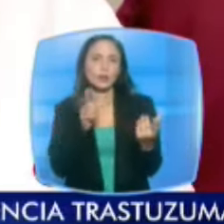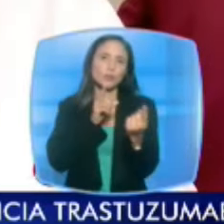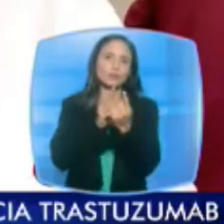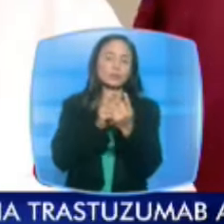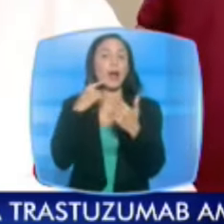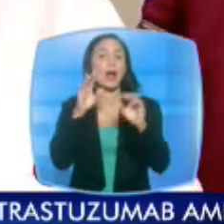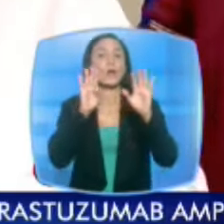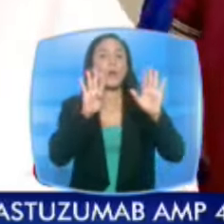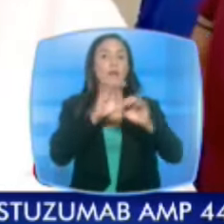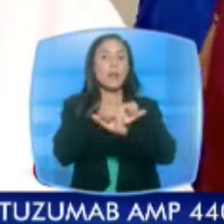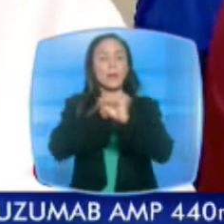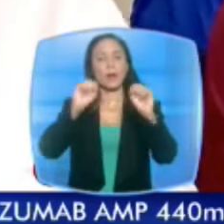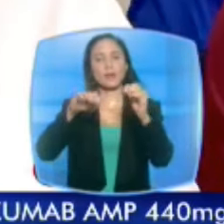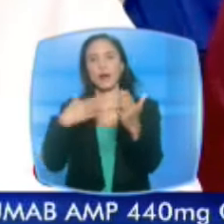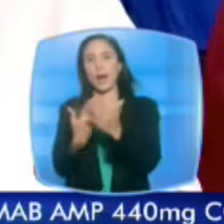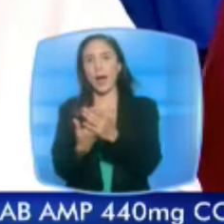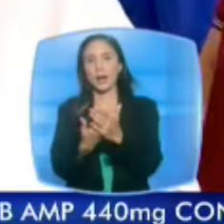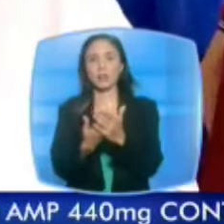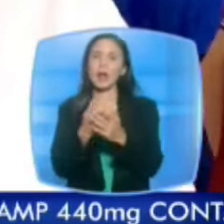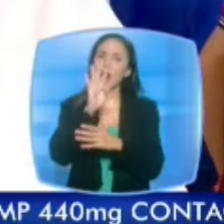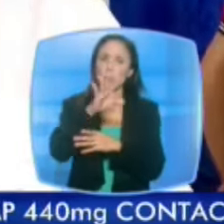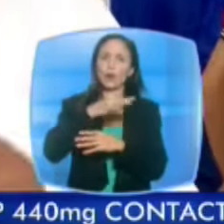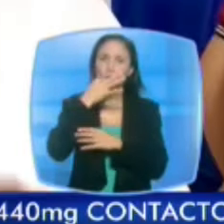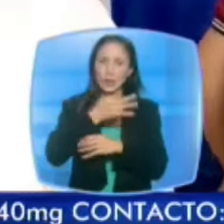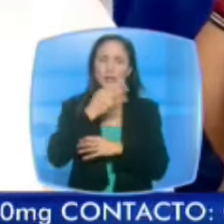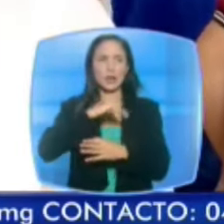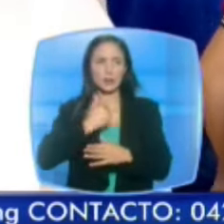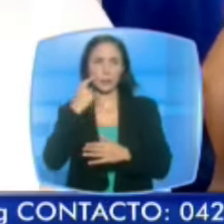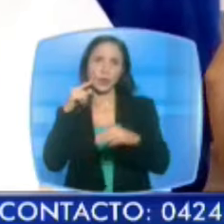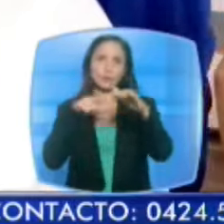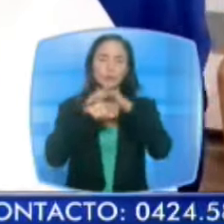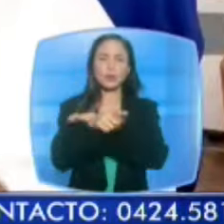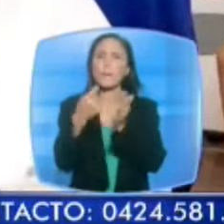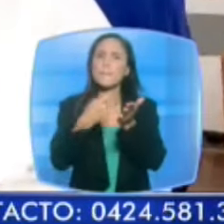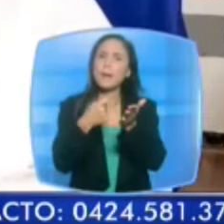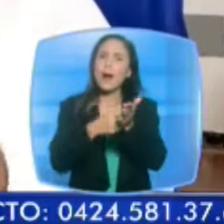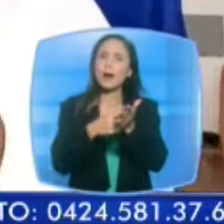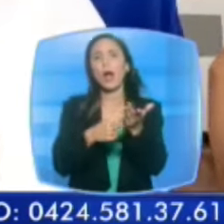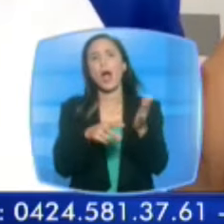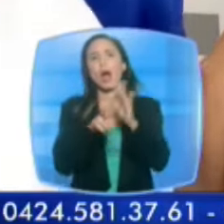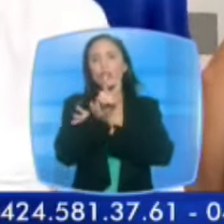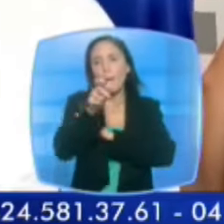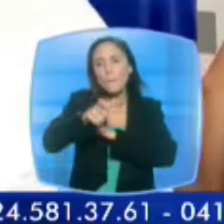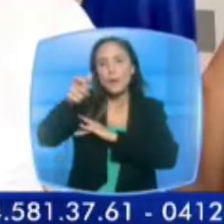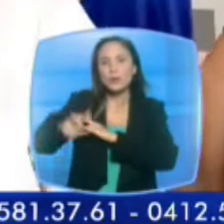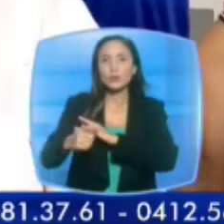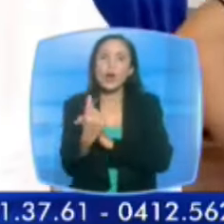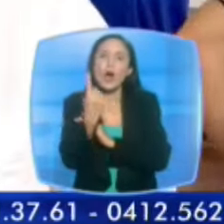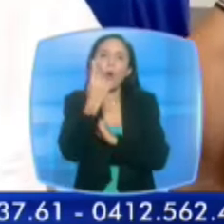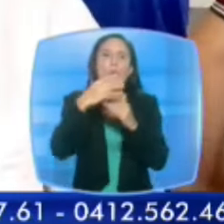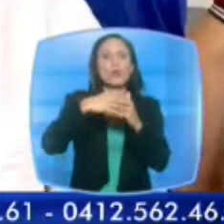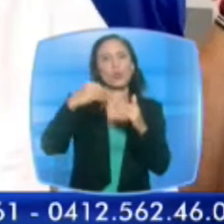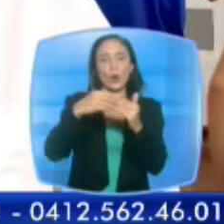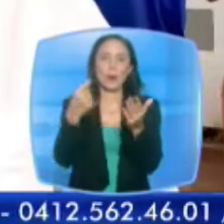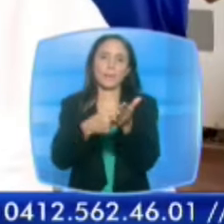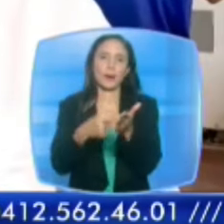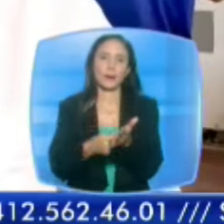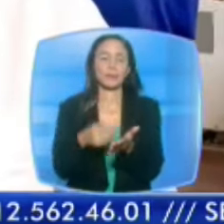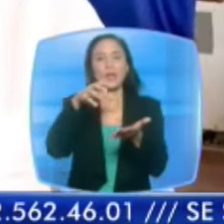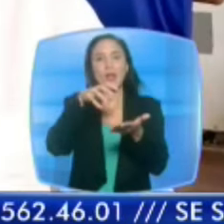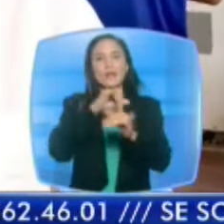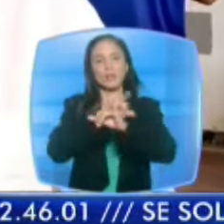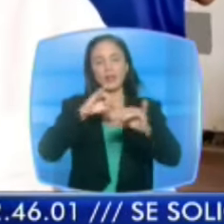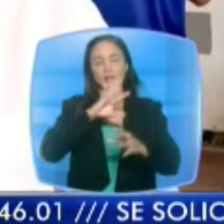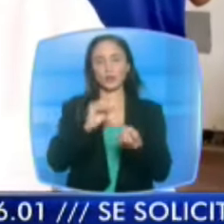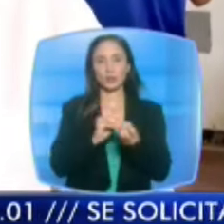desde las 9 de la mañana hasta las 4 de la tarde. El costo de la entrada es de 2 personas por $1. En el estado Lara,